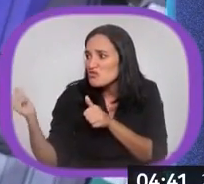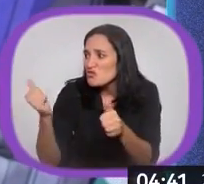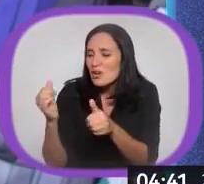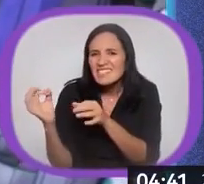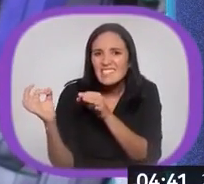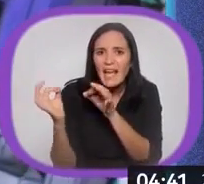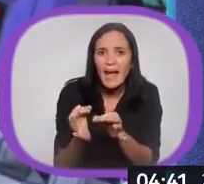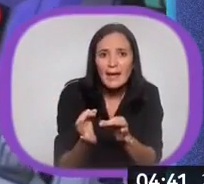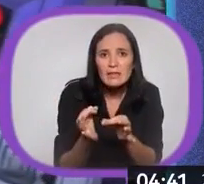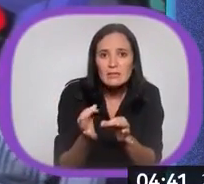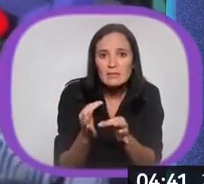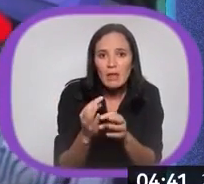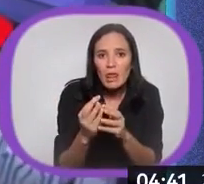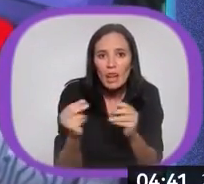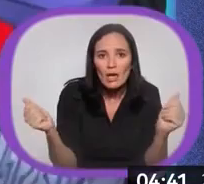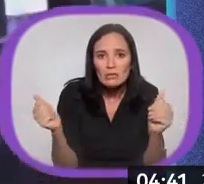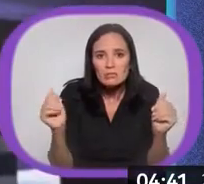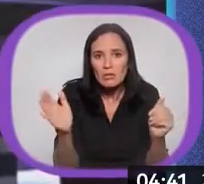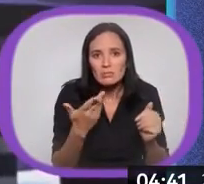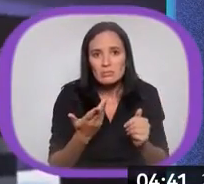para arruinar el final.